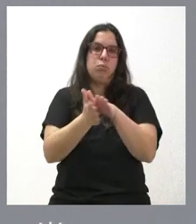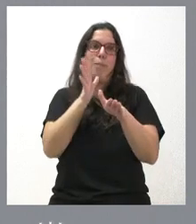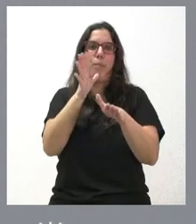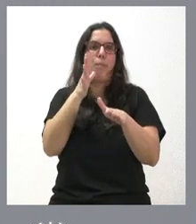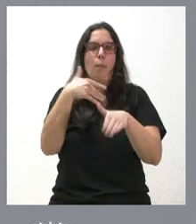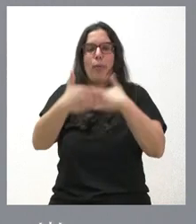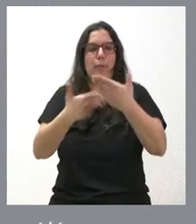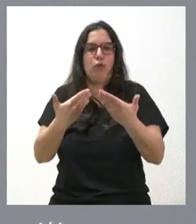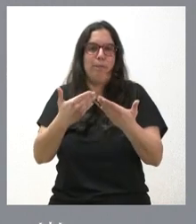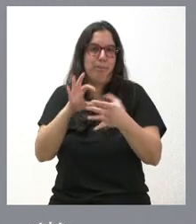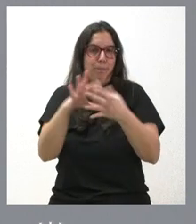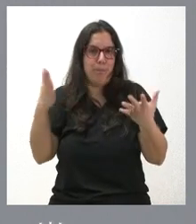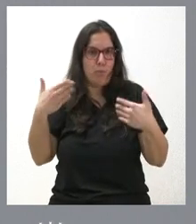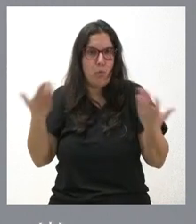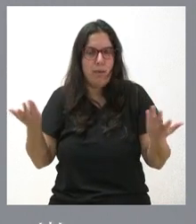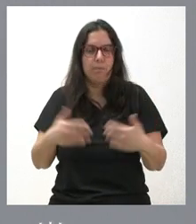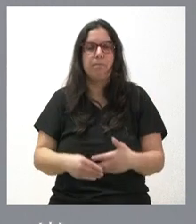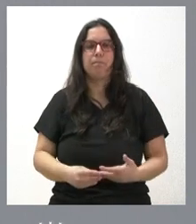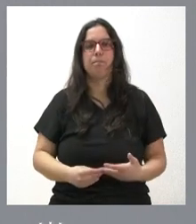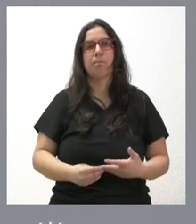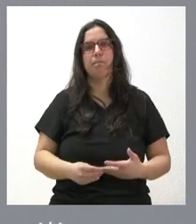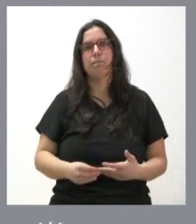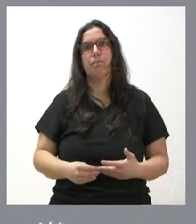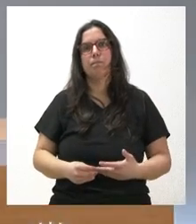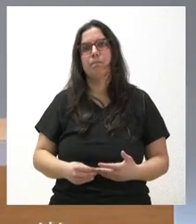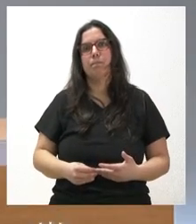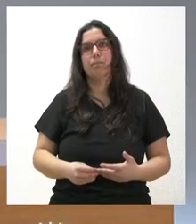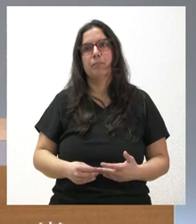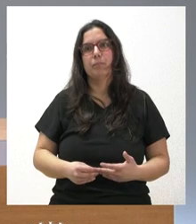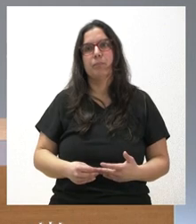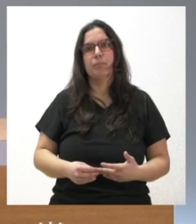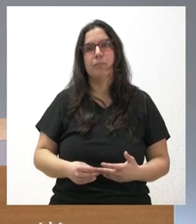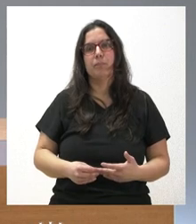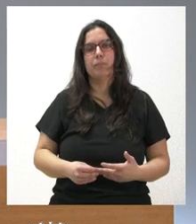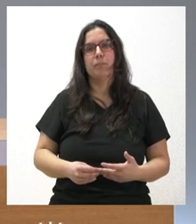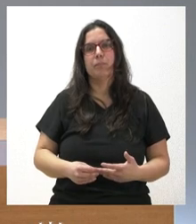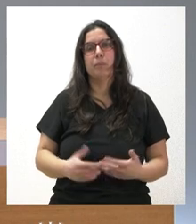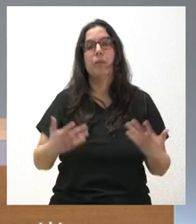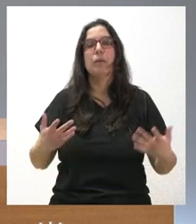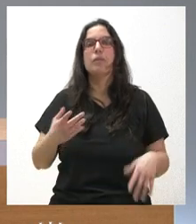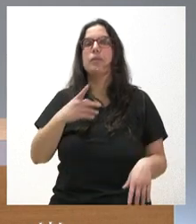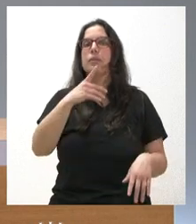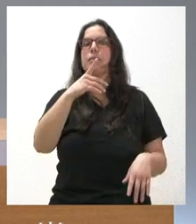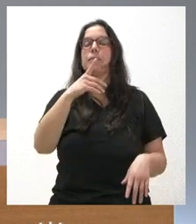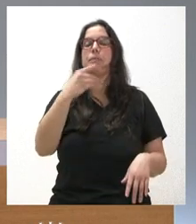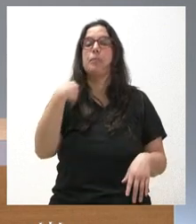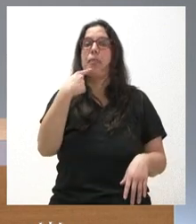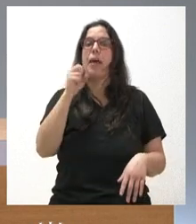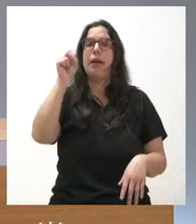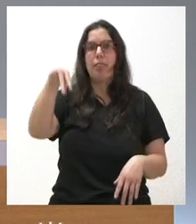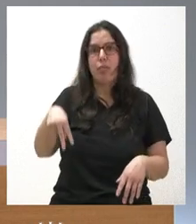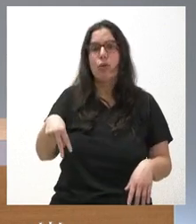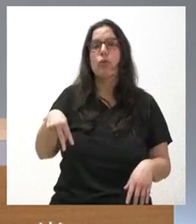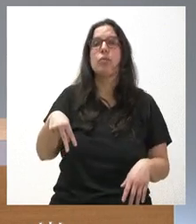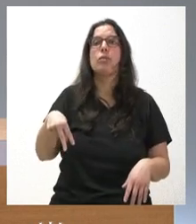procedimiento para seguir su tramitación quía que más allá que le dieran la razón que efectivamente le daban la razón no admitiendo la